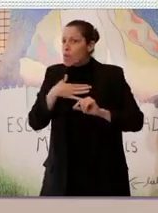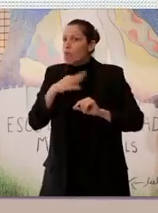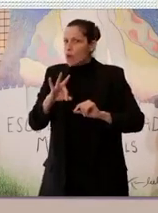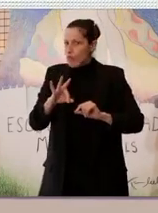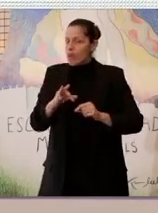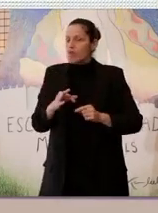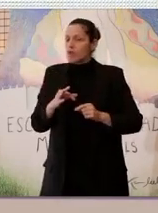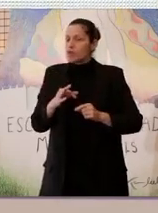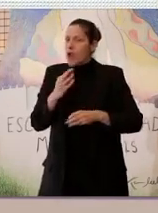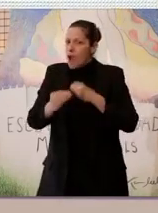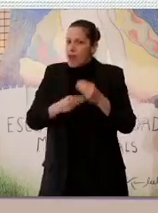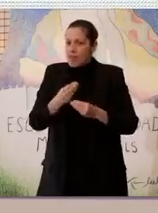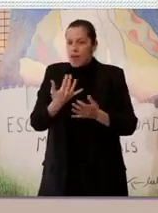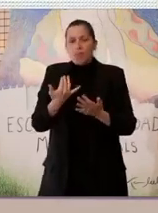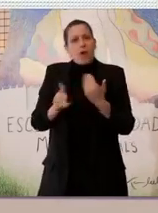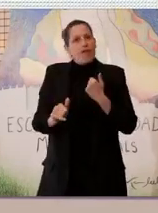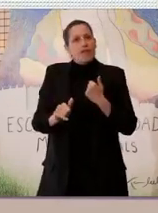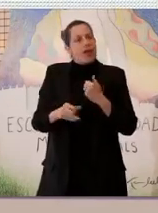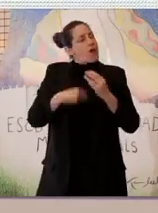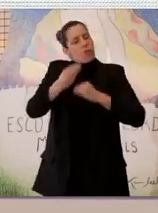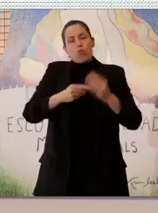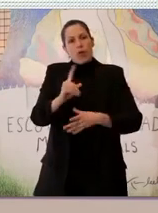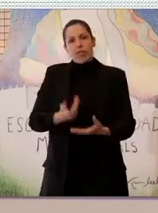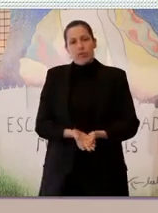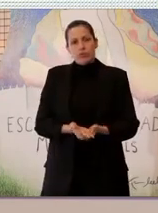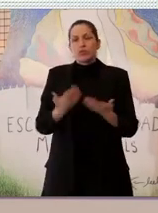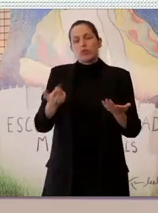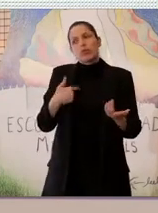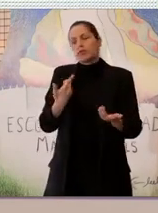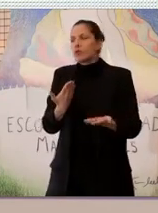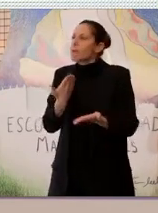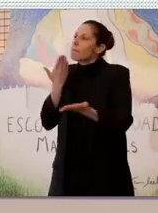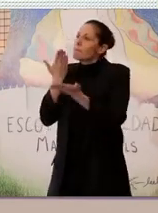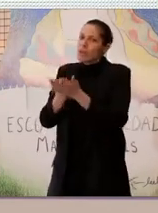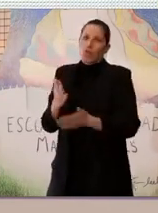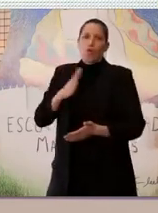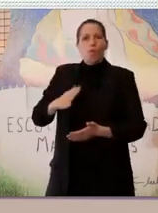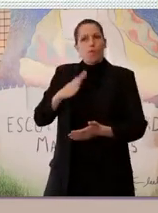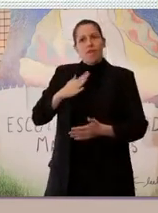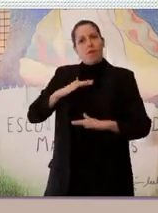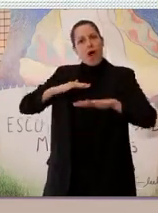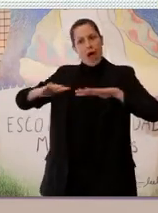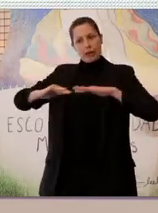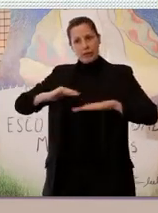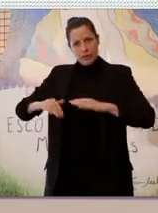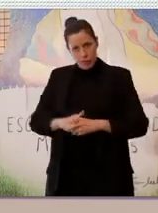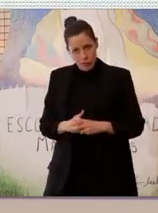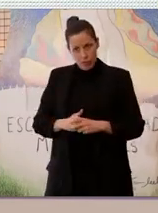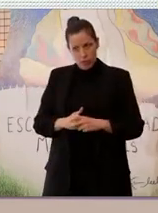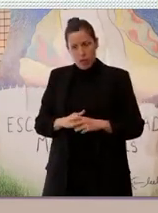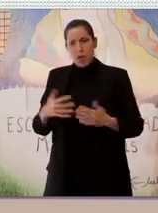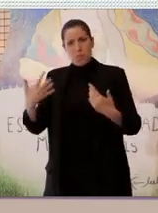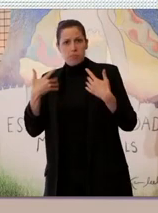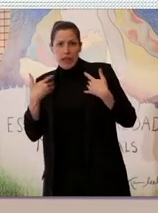lo que les pedí fue proactividad, recordándoles que, aunque las víctimas no pidan la orden de protección, nosotros la podemos pedir.